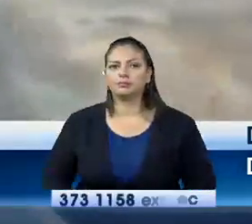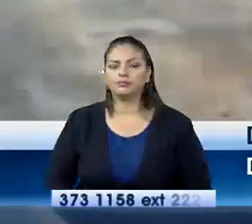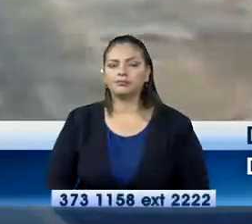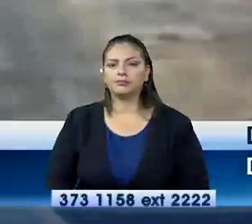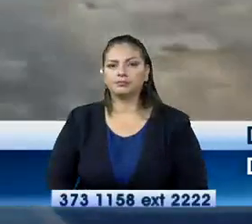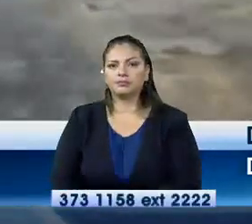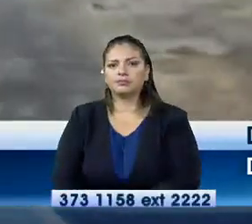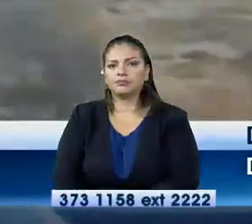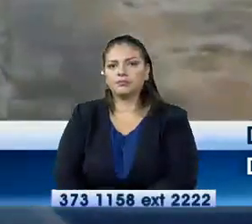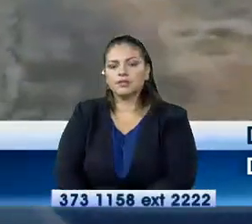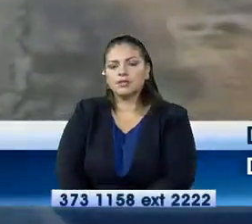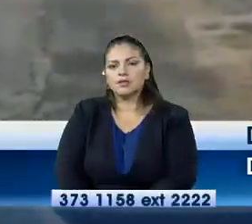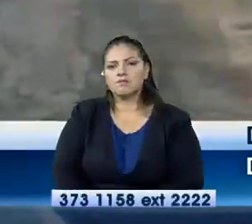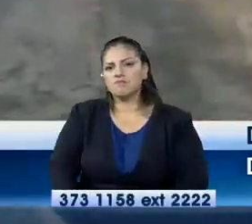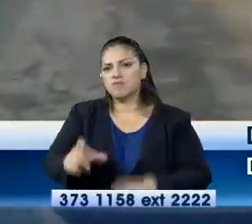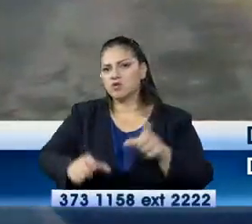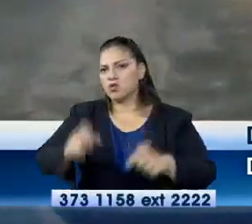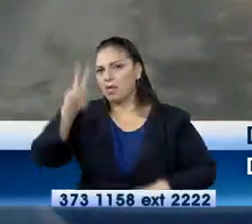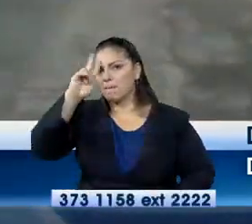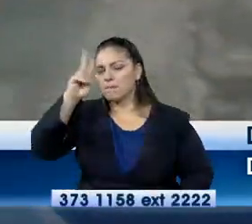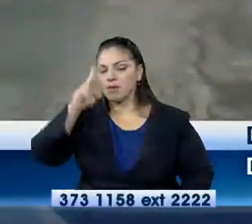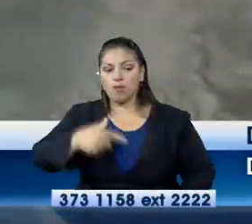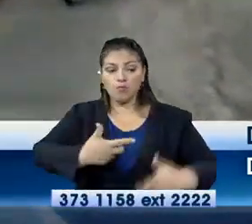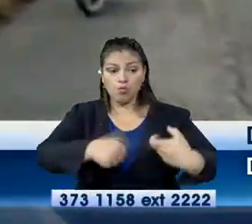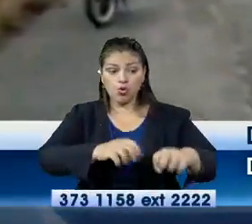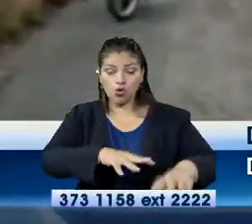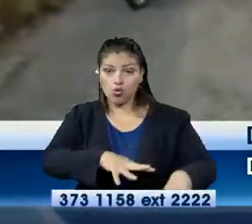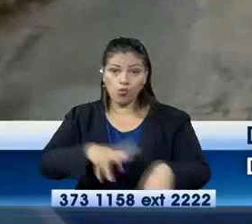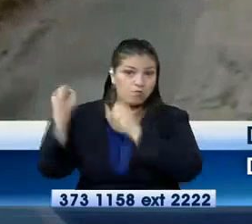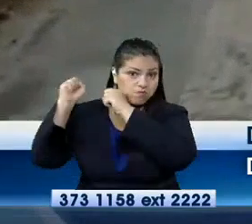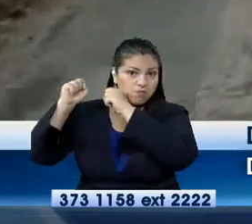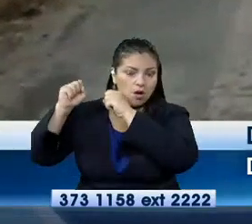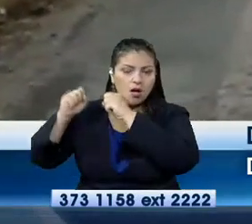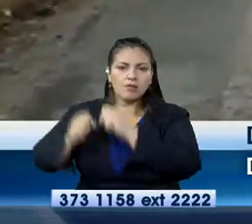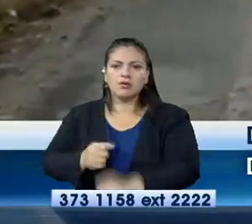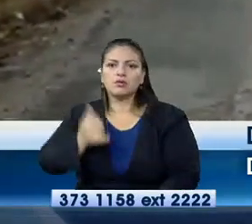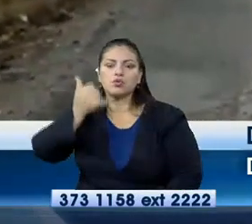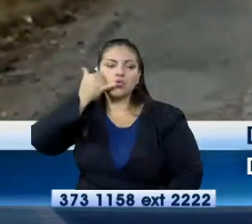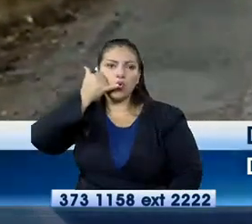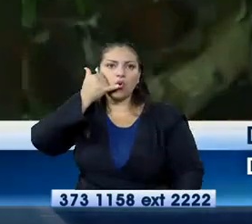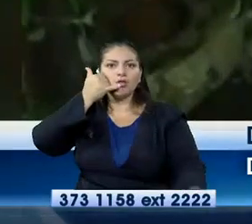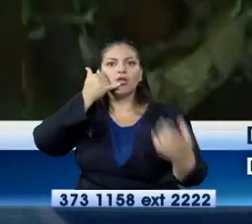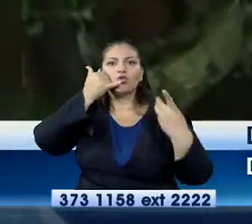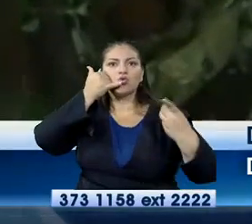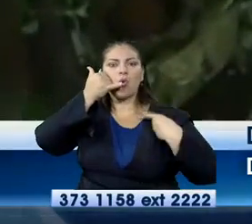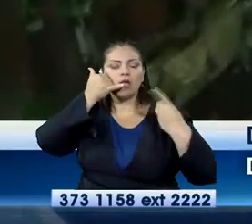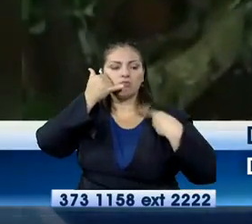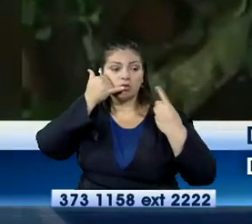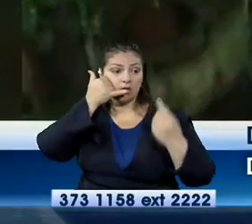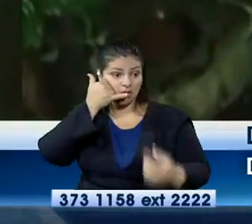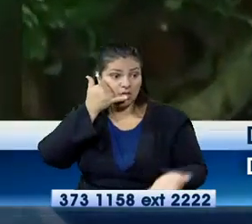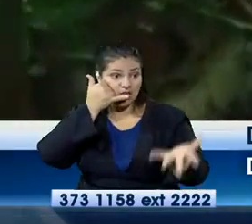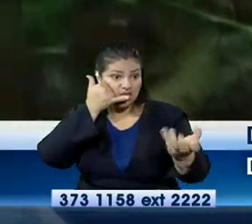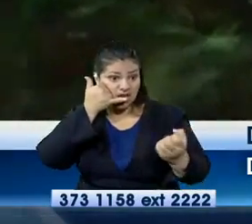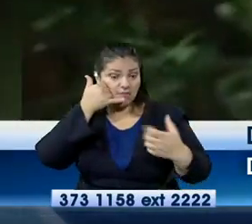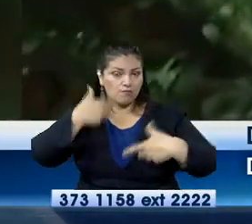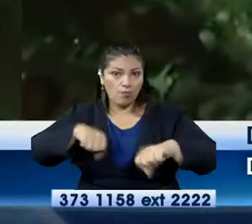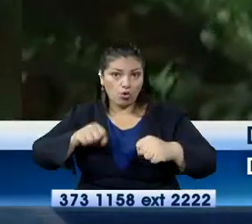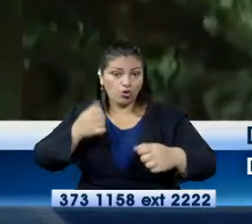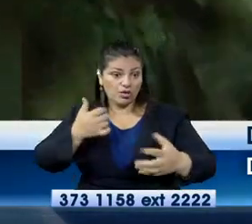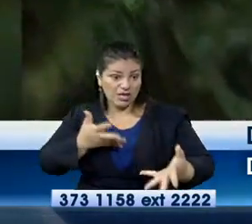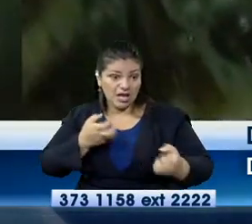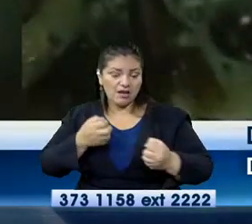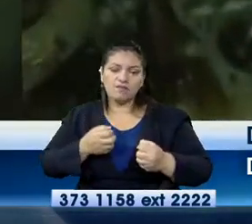los delincuentes piden dinero a sus propietarios para devolverlas, pero en otros casos las desmantelan como aparentemente se hacía en la